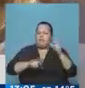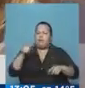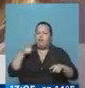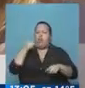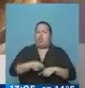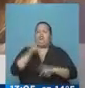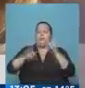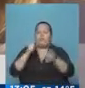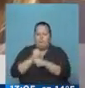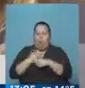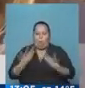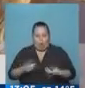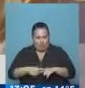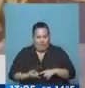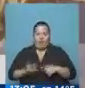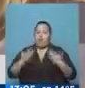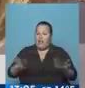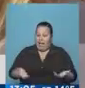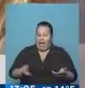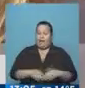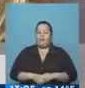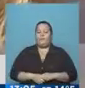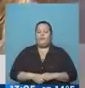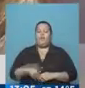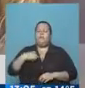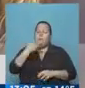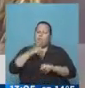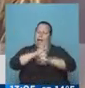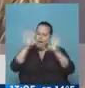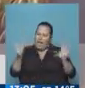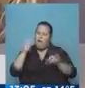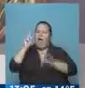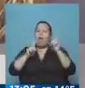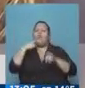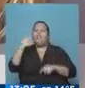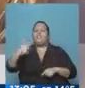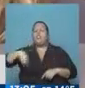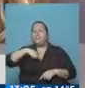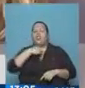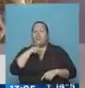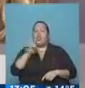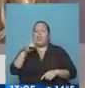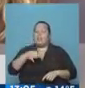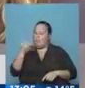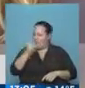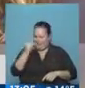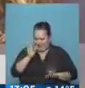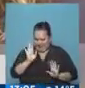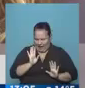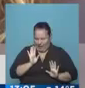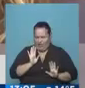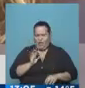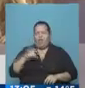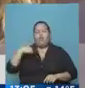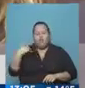trabajadores por ello el paro claro y quiero aclarar porque en algunos medios dicen que nosotros no tenemos seguridad eso es mentira